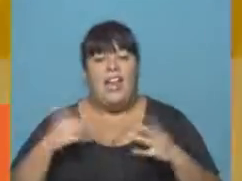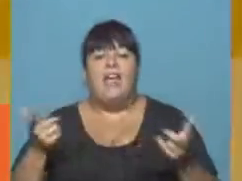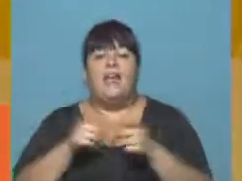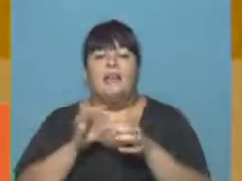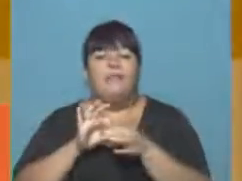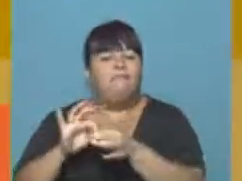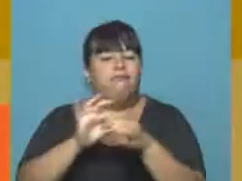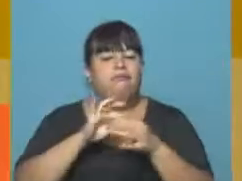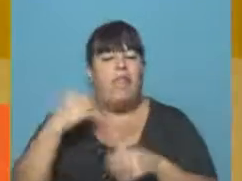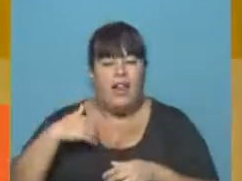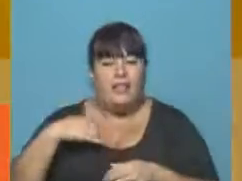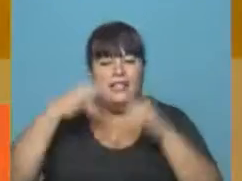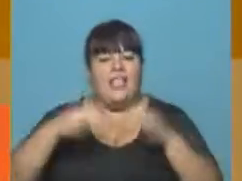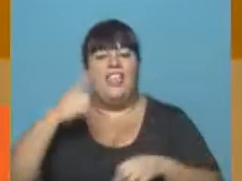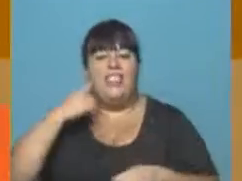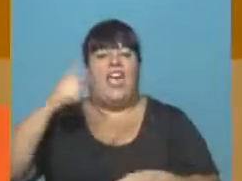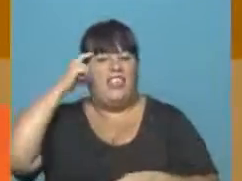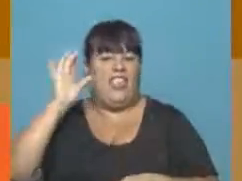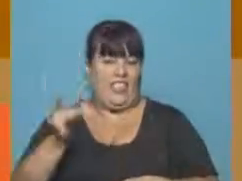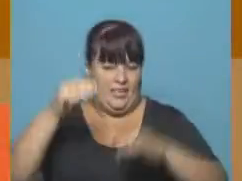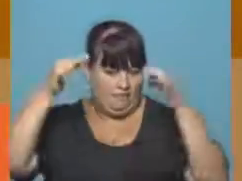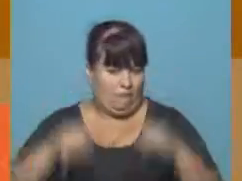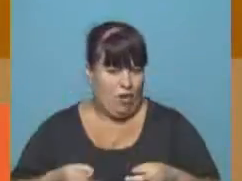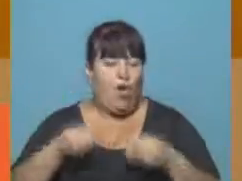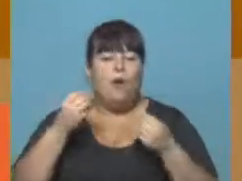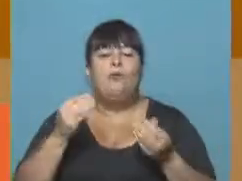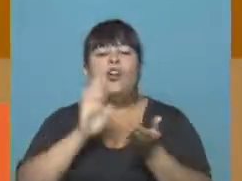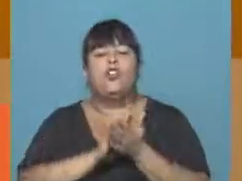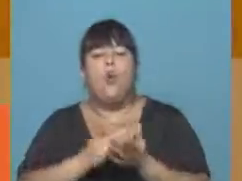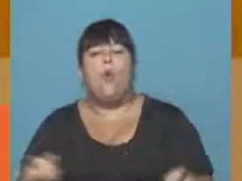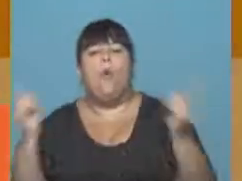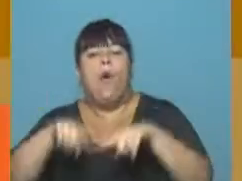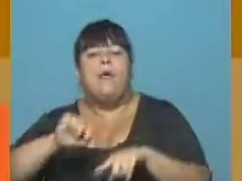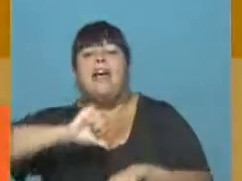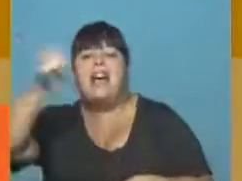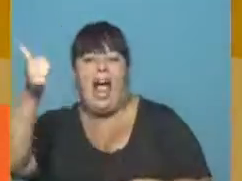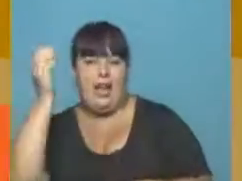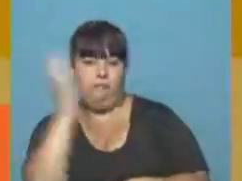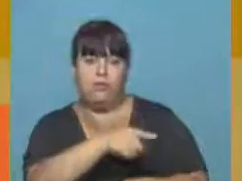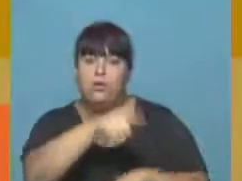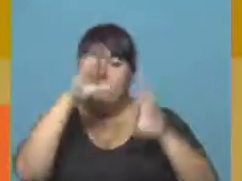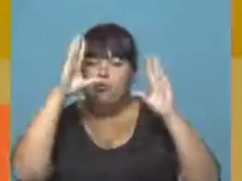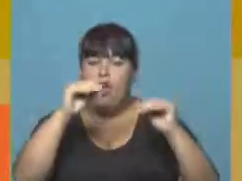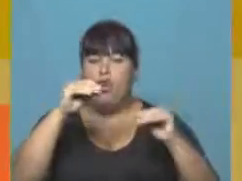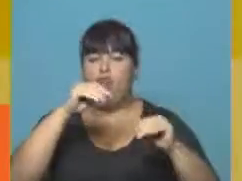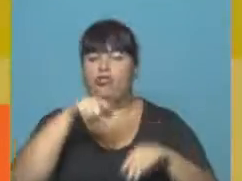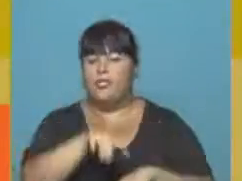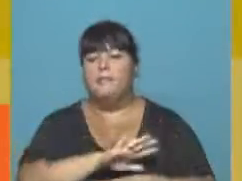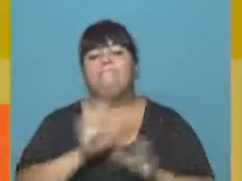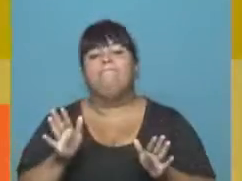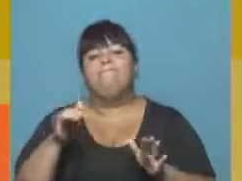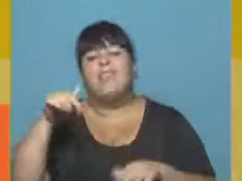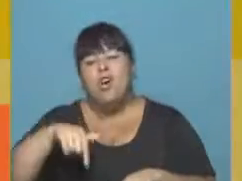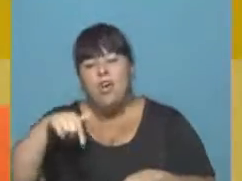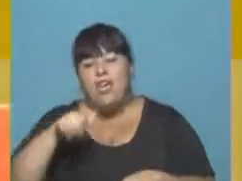fraterno de los argentinos es el 10 de diciembre, porque tiene que ver con el retorno y el triunfo frente a aquella noche de oprobio, que hoy